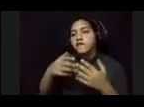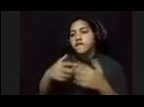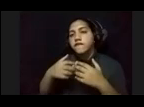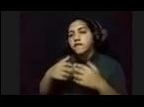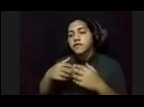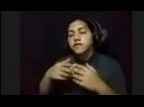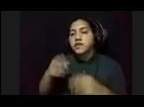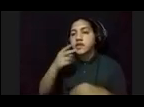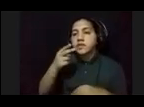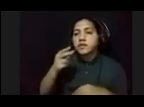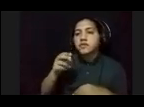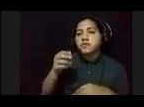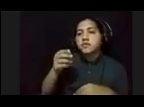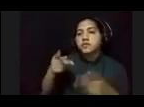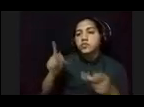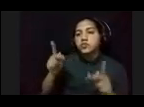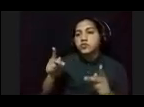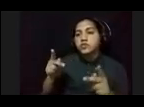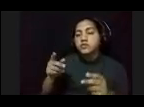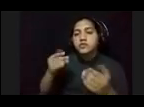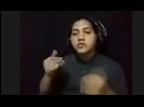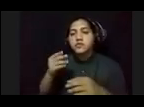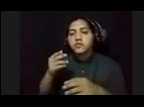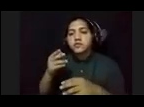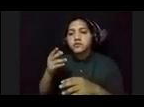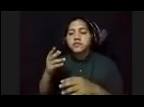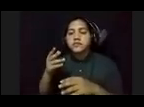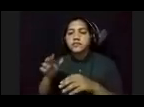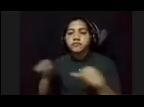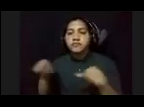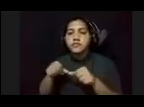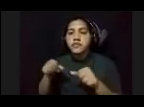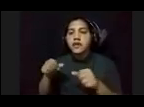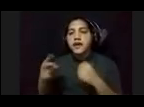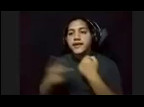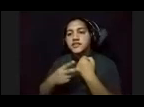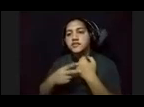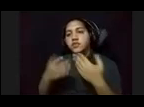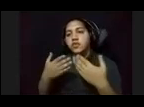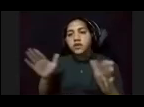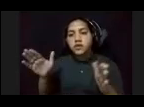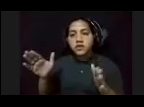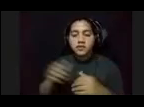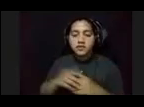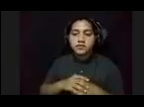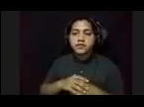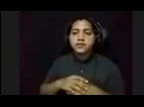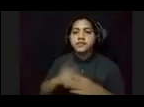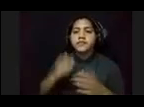Tierra, lo que se conoce ahora mismo como el archivo general. La economía